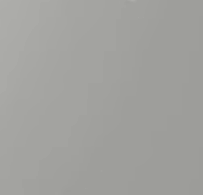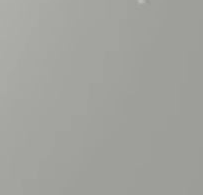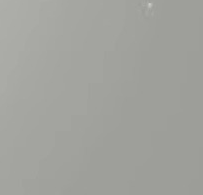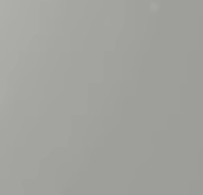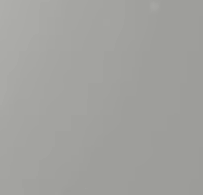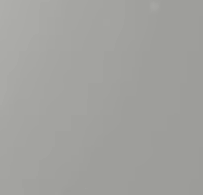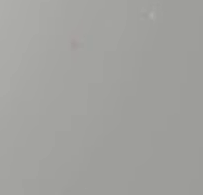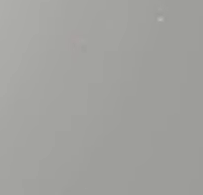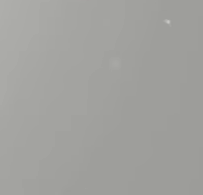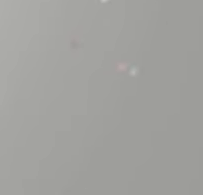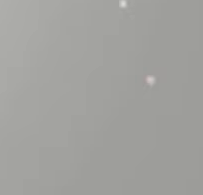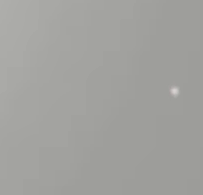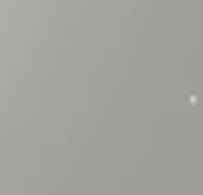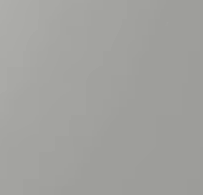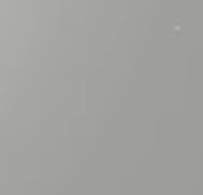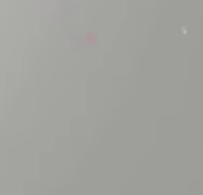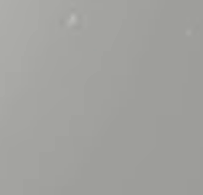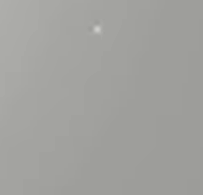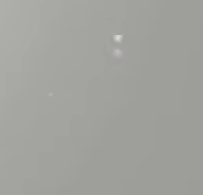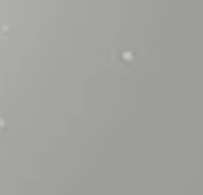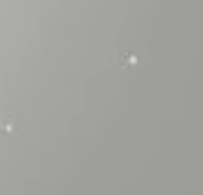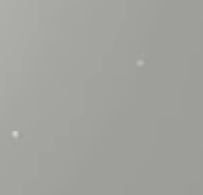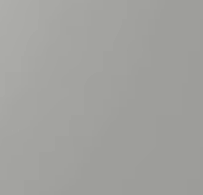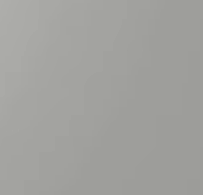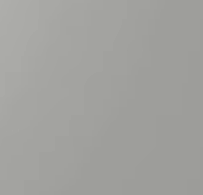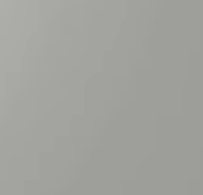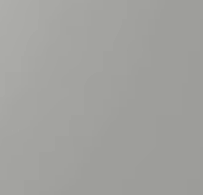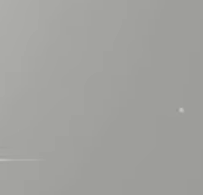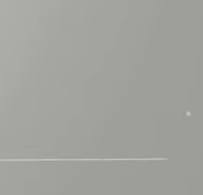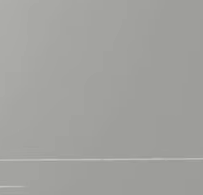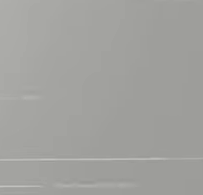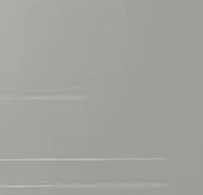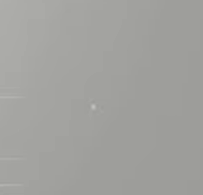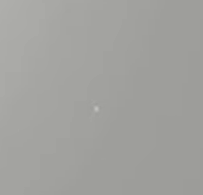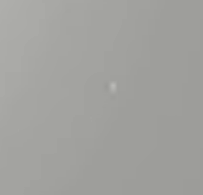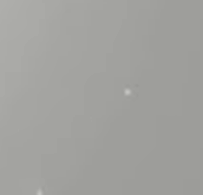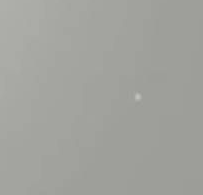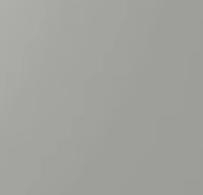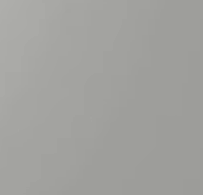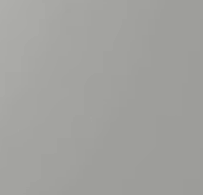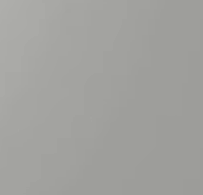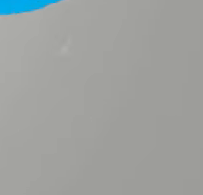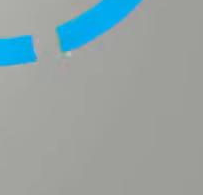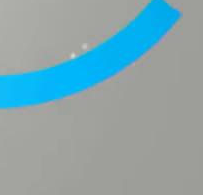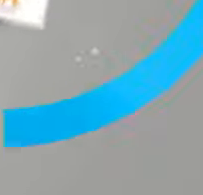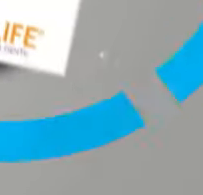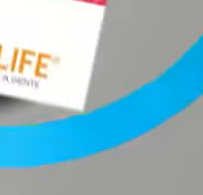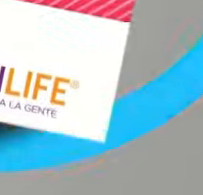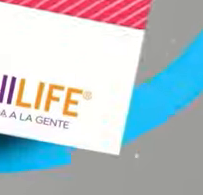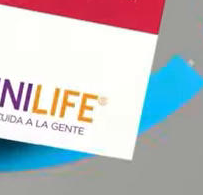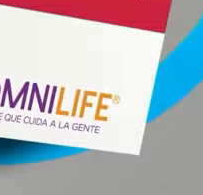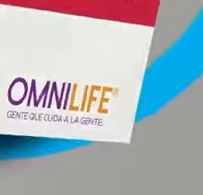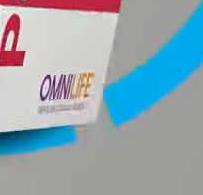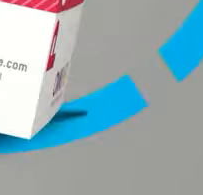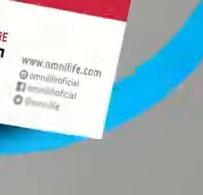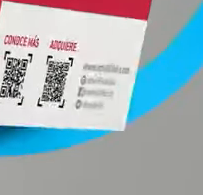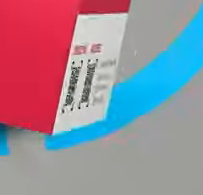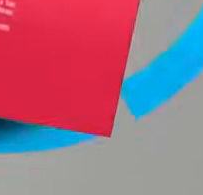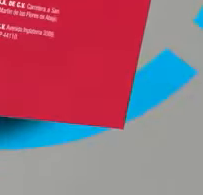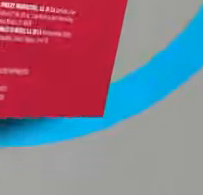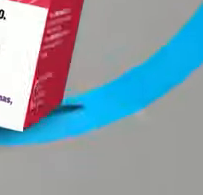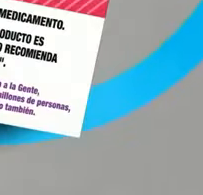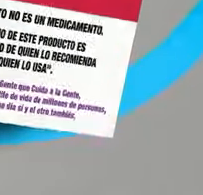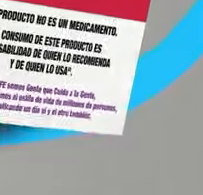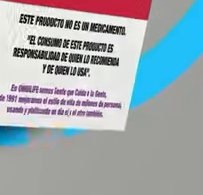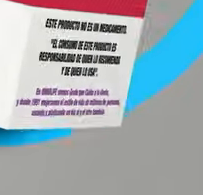stevia, endulzantes de origen natural y una nueva imagen. Tus músculos a tono con Power Maker.